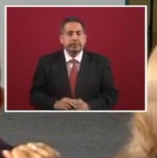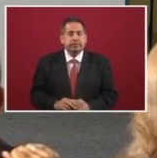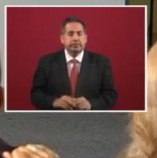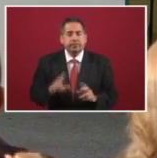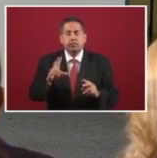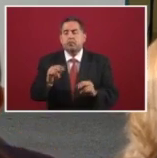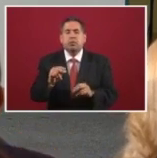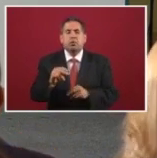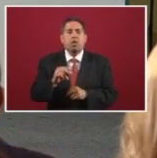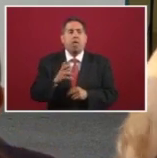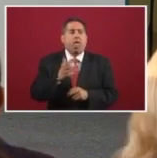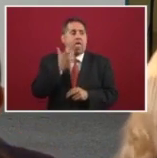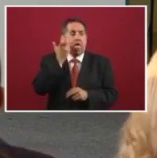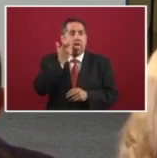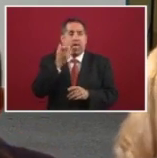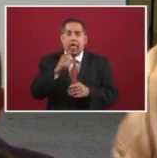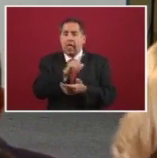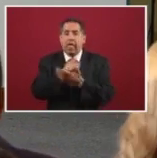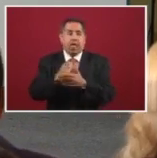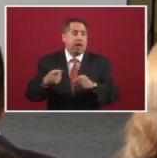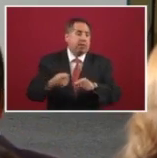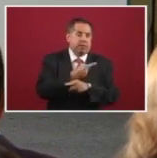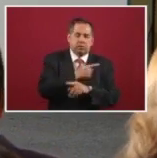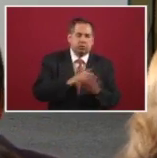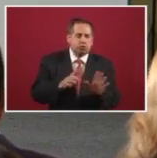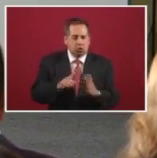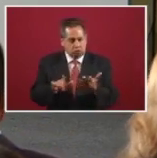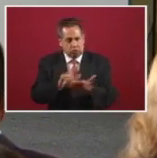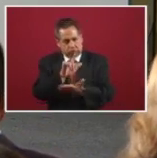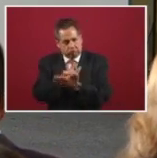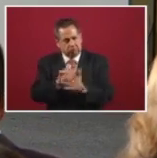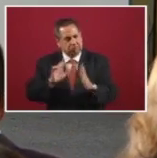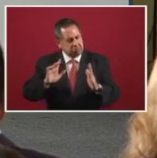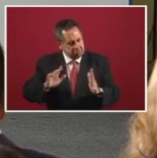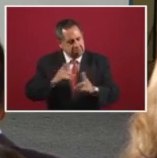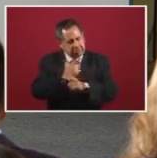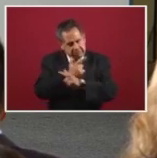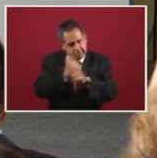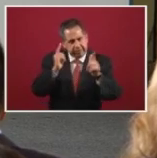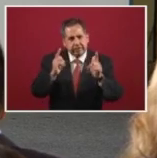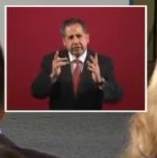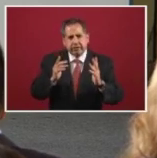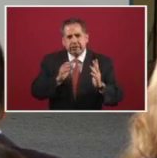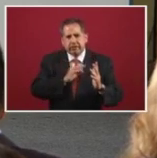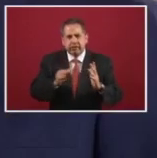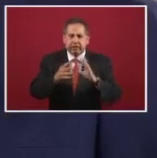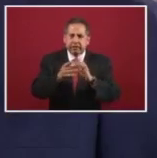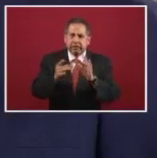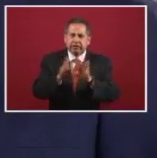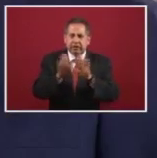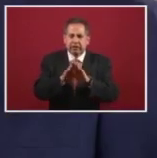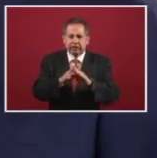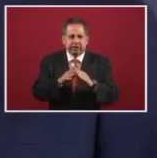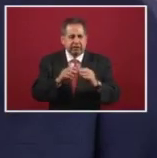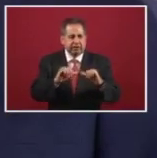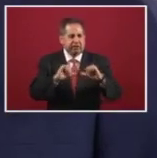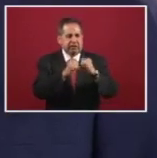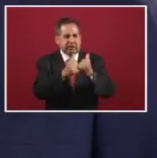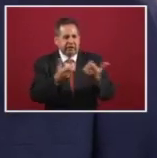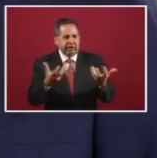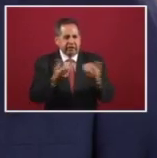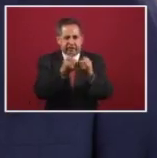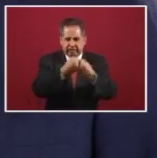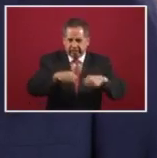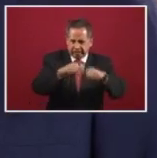no es un asunto ilegal, hay libertad de asociación y